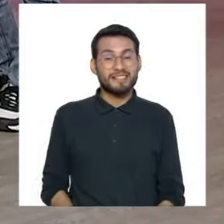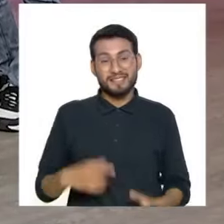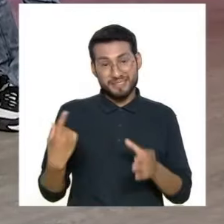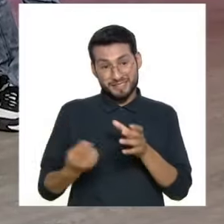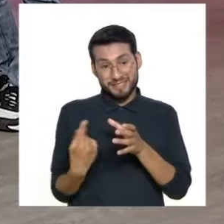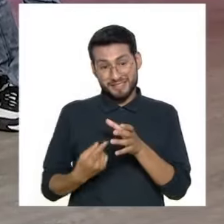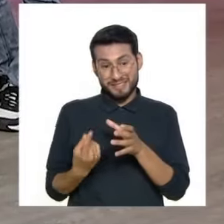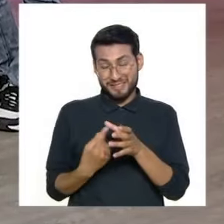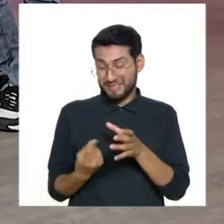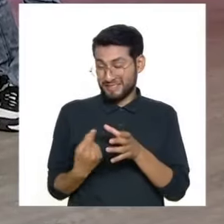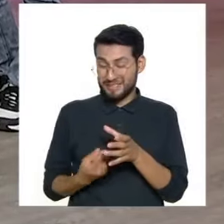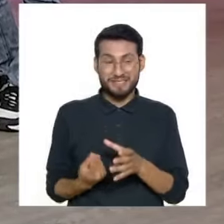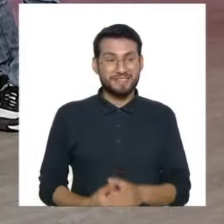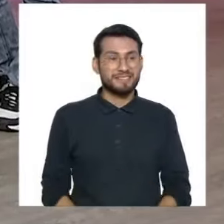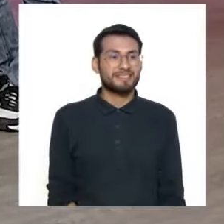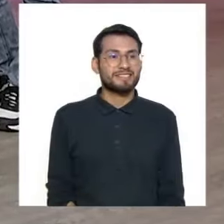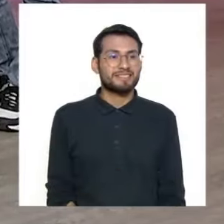licuar